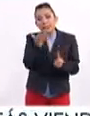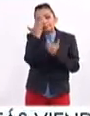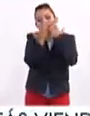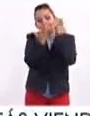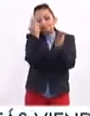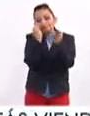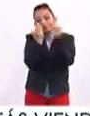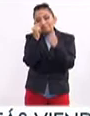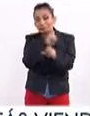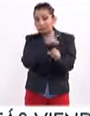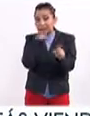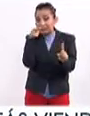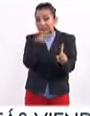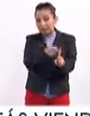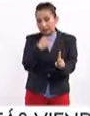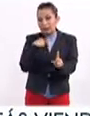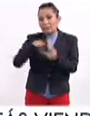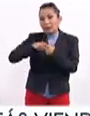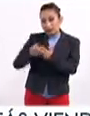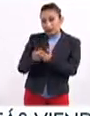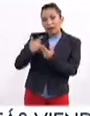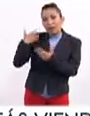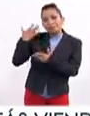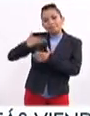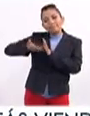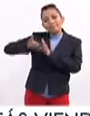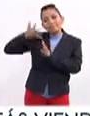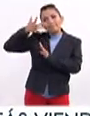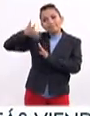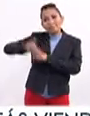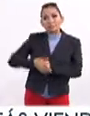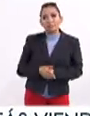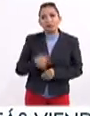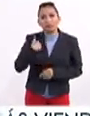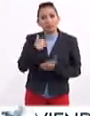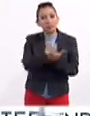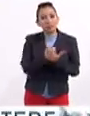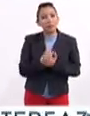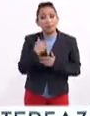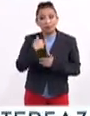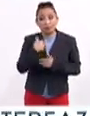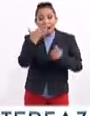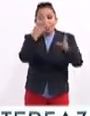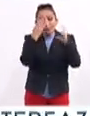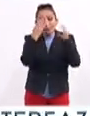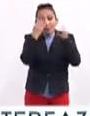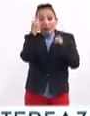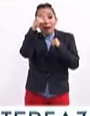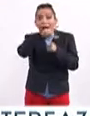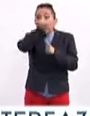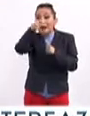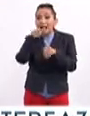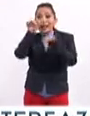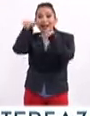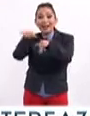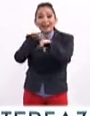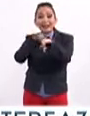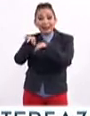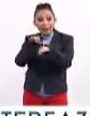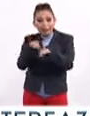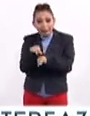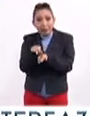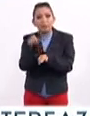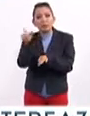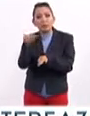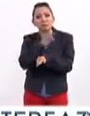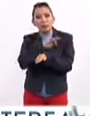a capacitación especializada y comenzar a construir su porvenir. Me benefician que me van a capacitar para un trabajo,